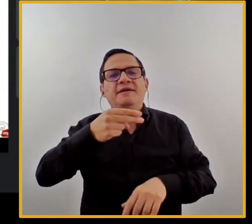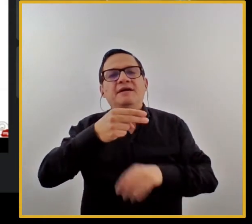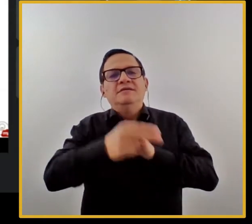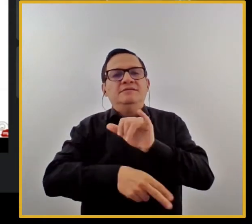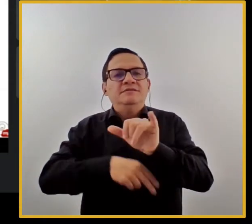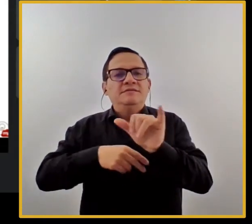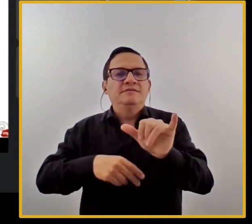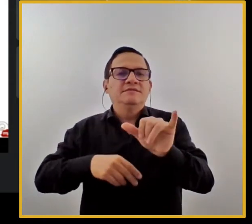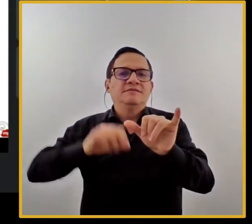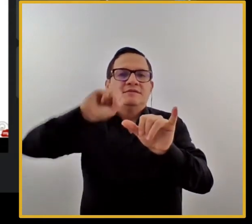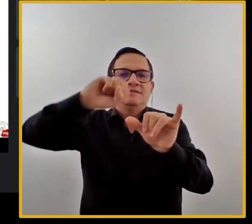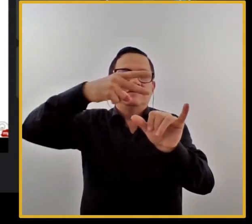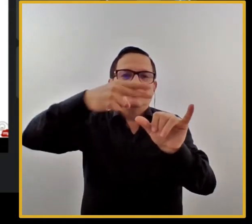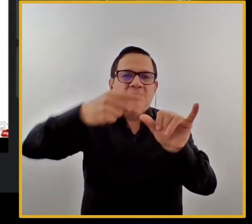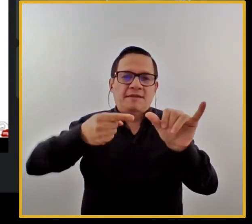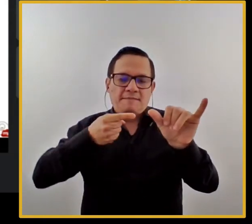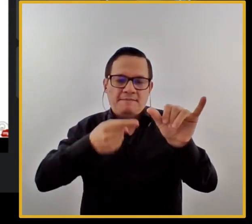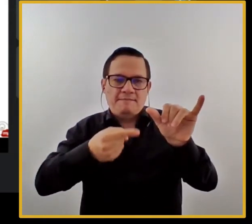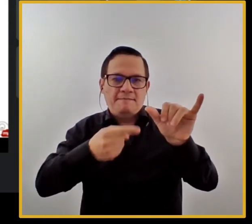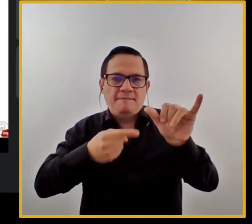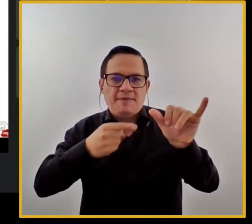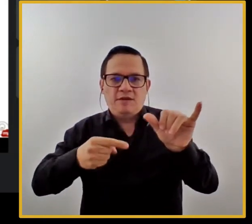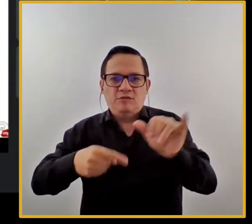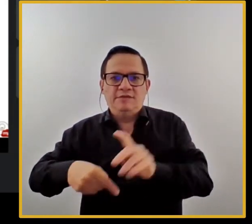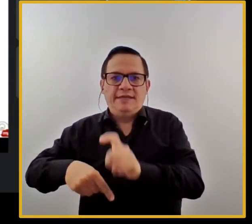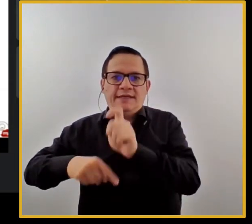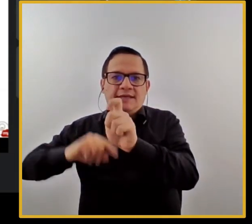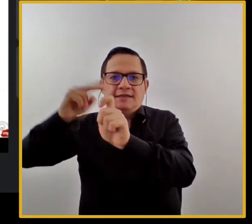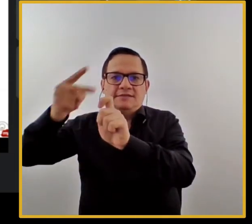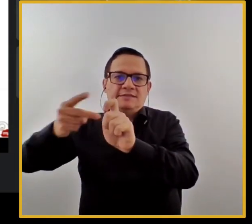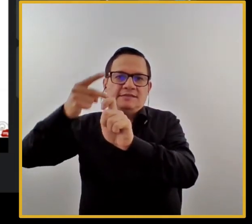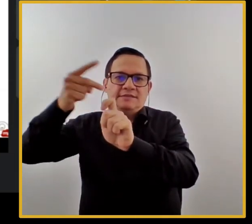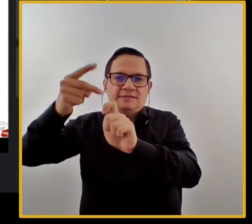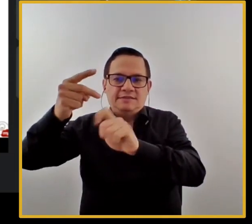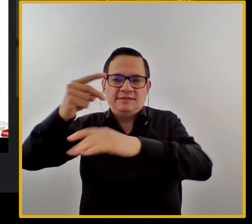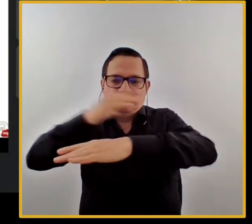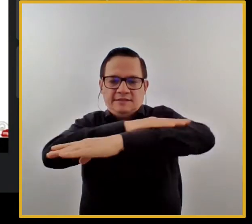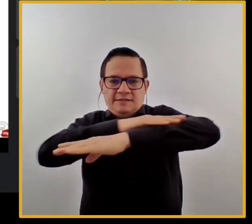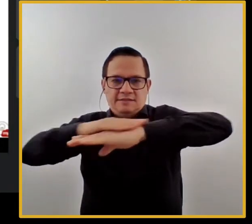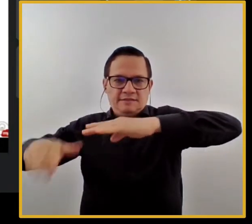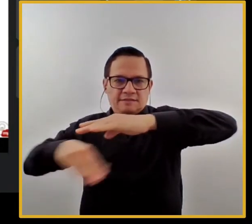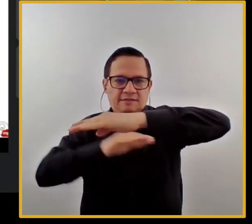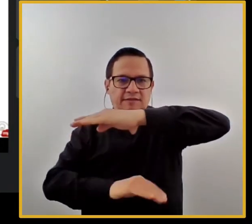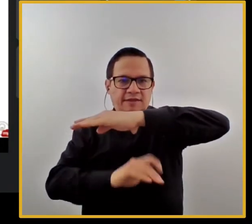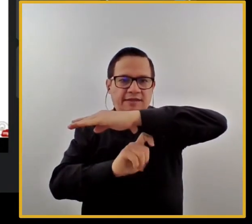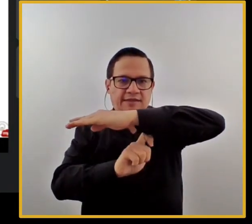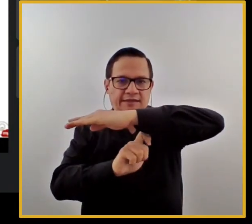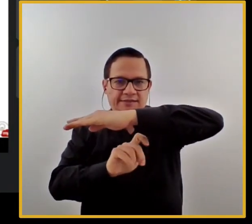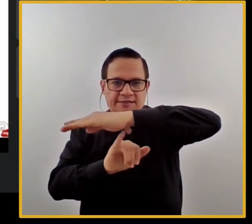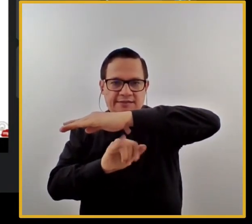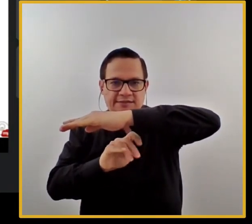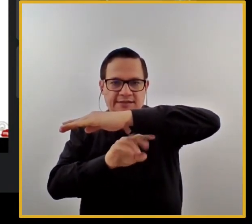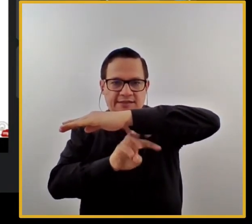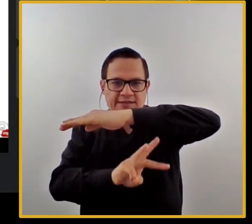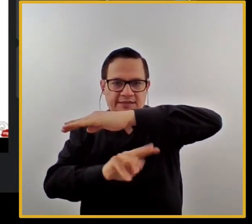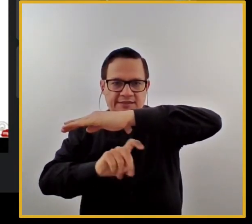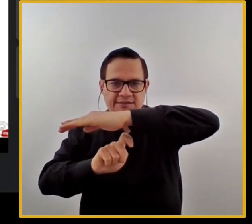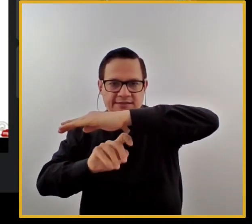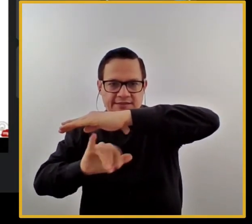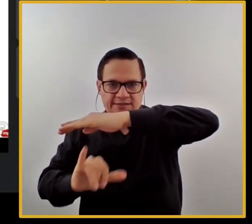al cuadrado 3xy, ¿cierto? Entonces allí lo que yo